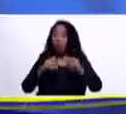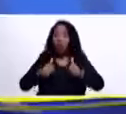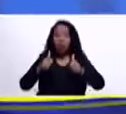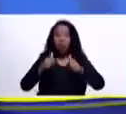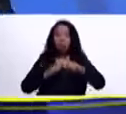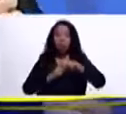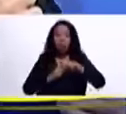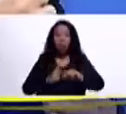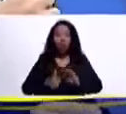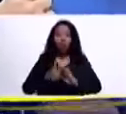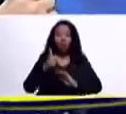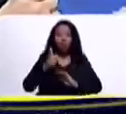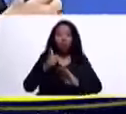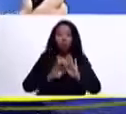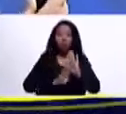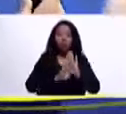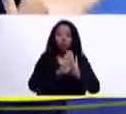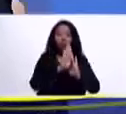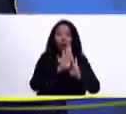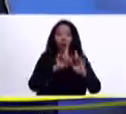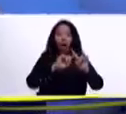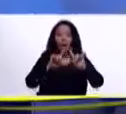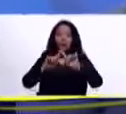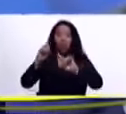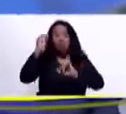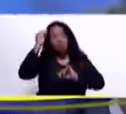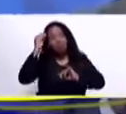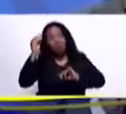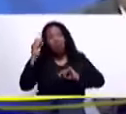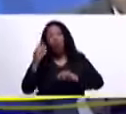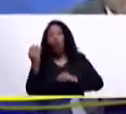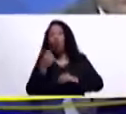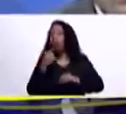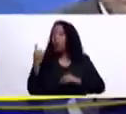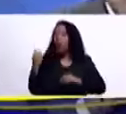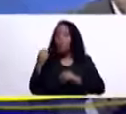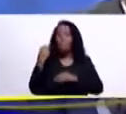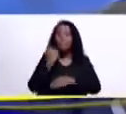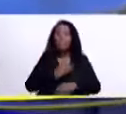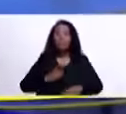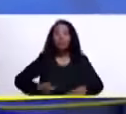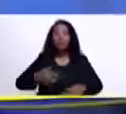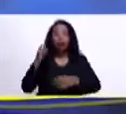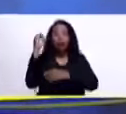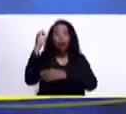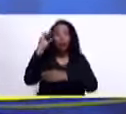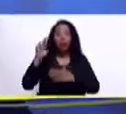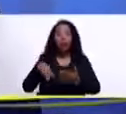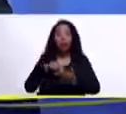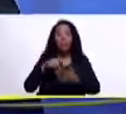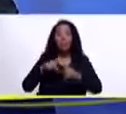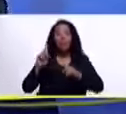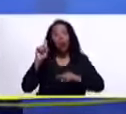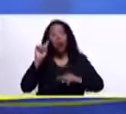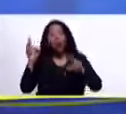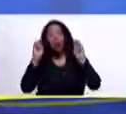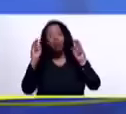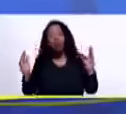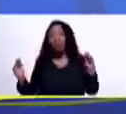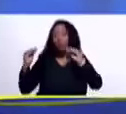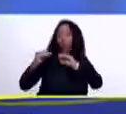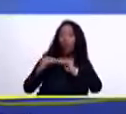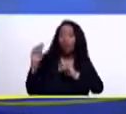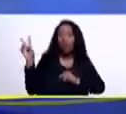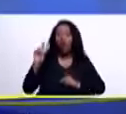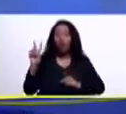venezolanos, en los diferentes pensamientos, como lo dijo el presidente de la Asamblea, pero con un solo destino en común, que es Venezuela, en el cual